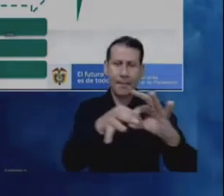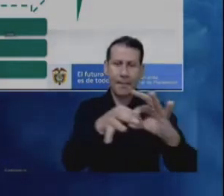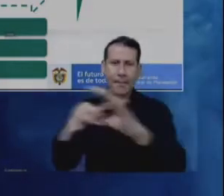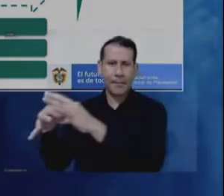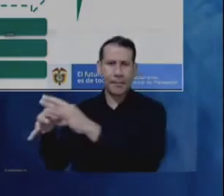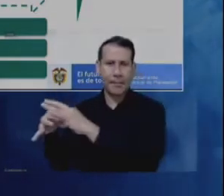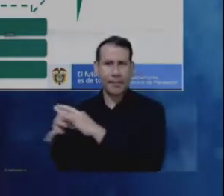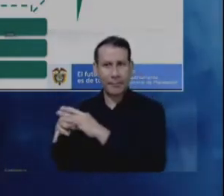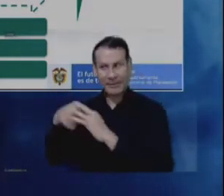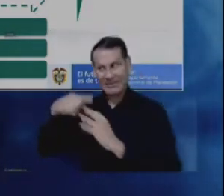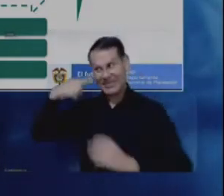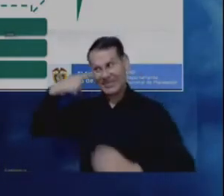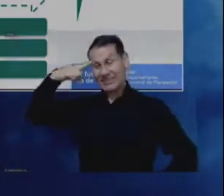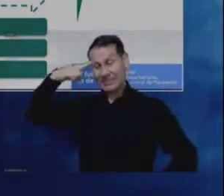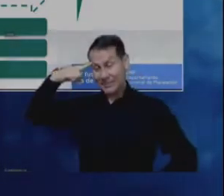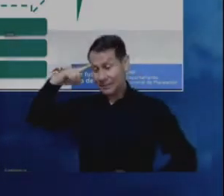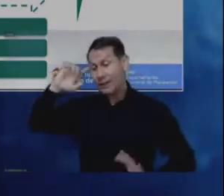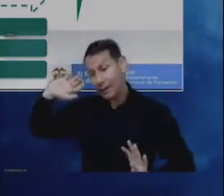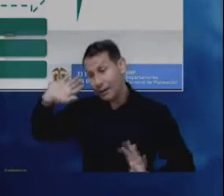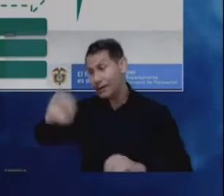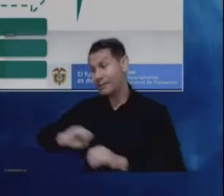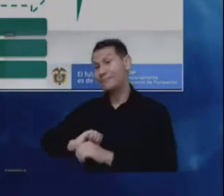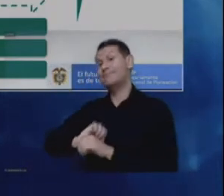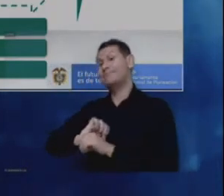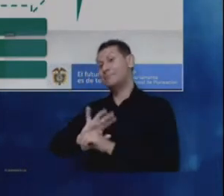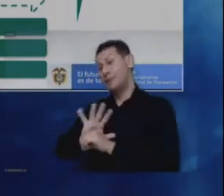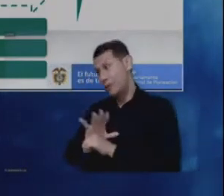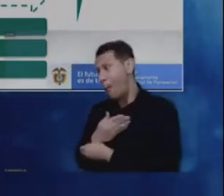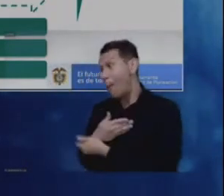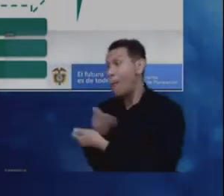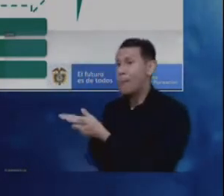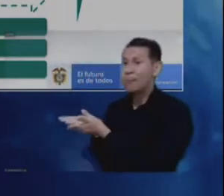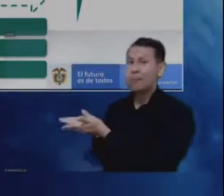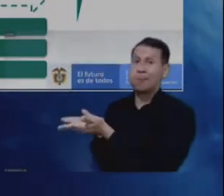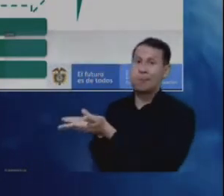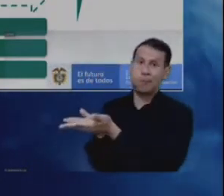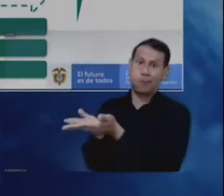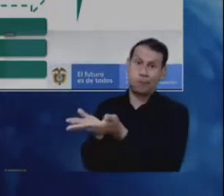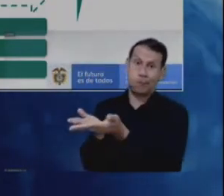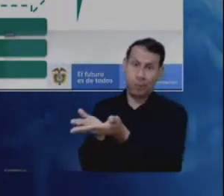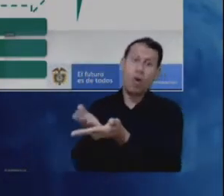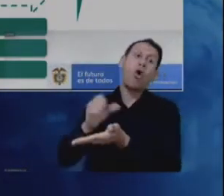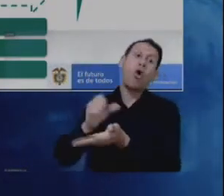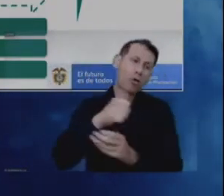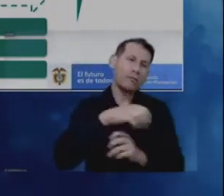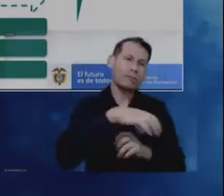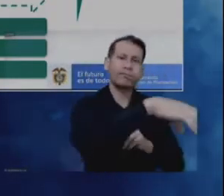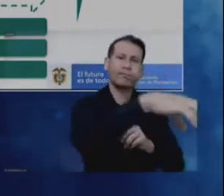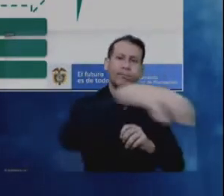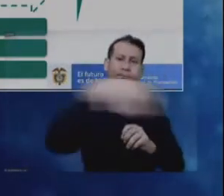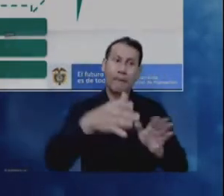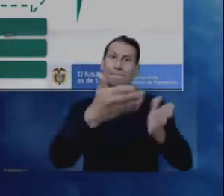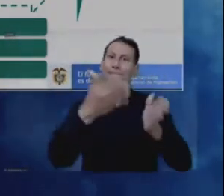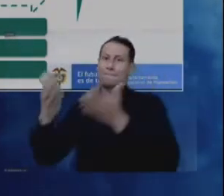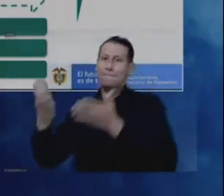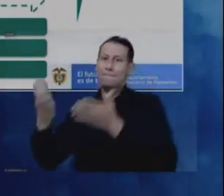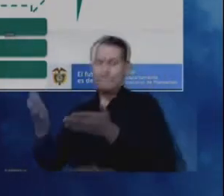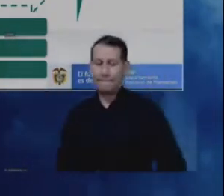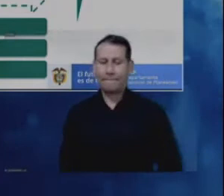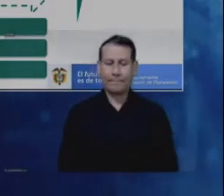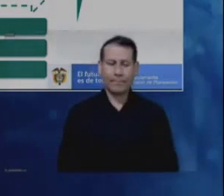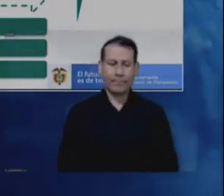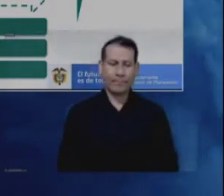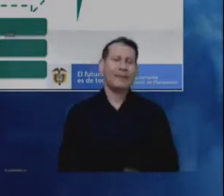la pandemia e inclusive para otros sectores que también han querido, digamos, tener un mayor auge. Entonces, es así que en este, digamos, como en este